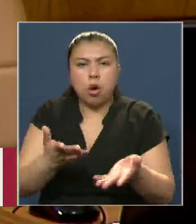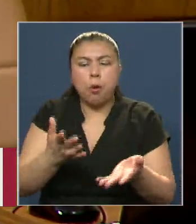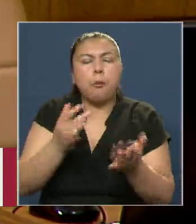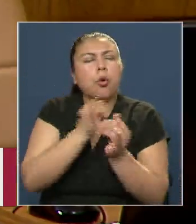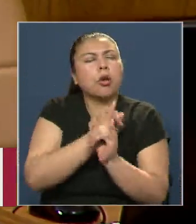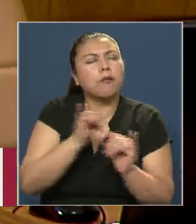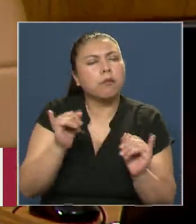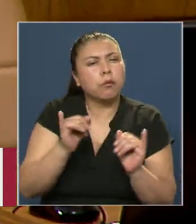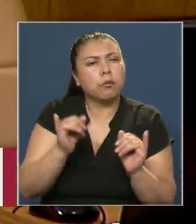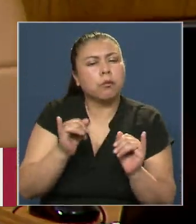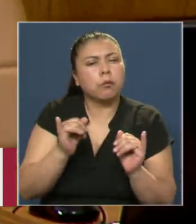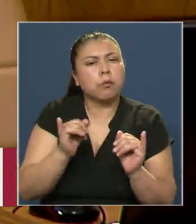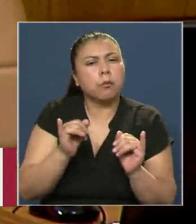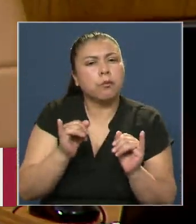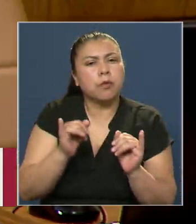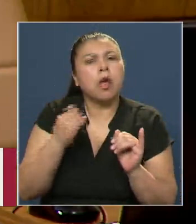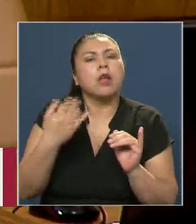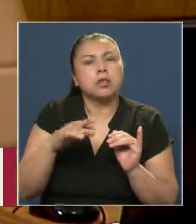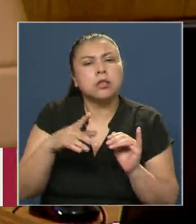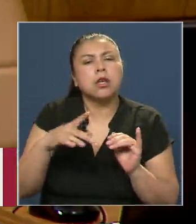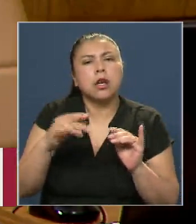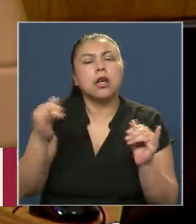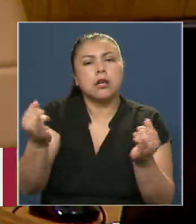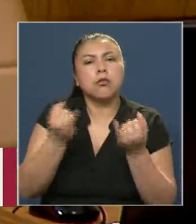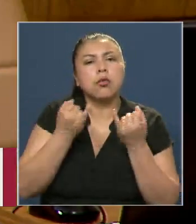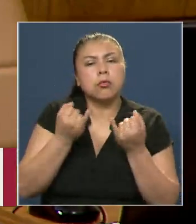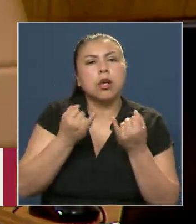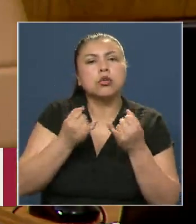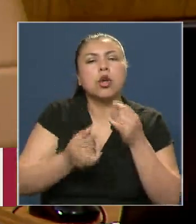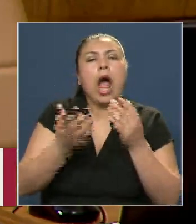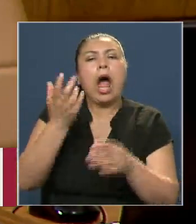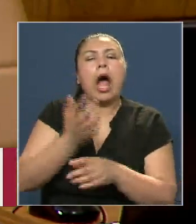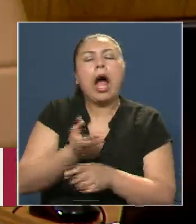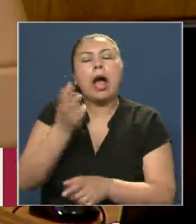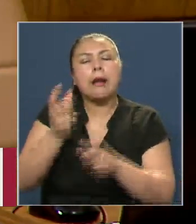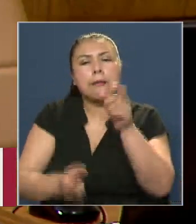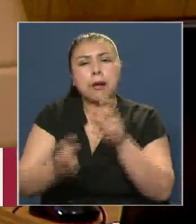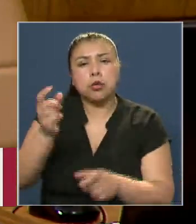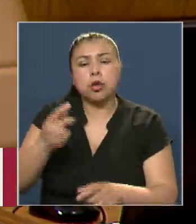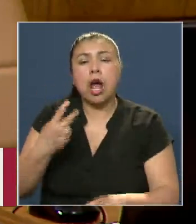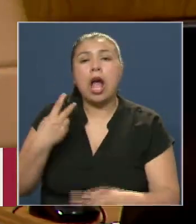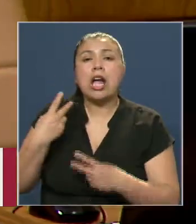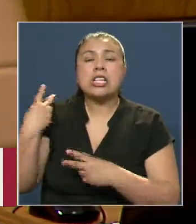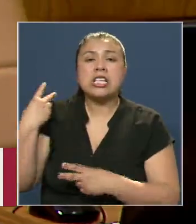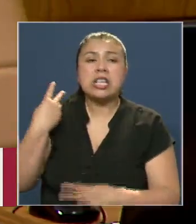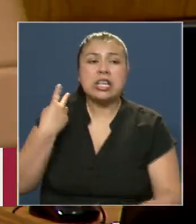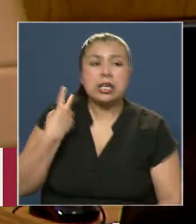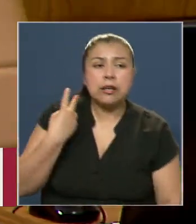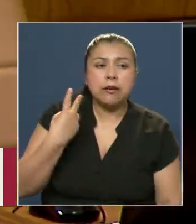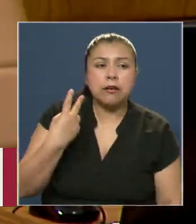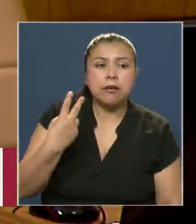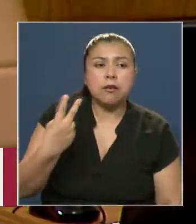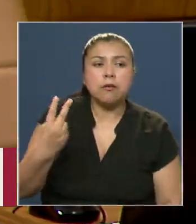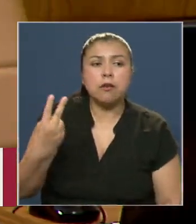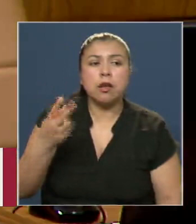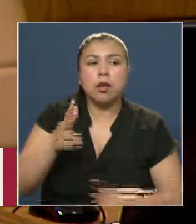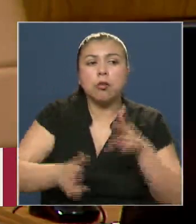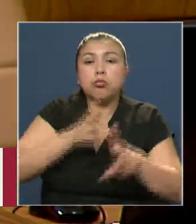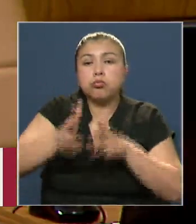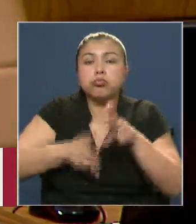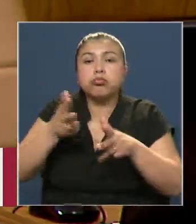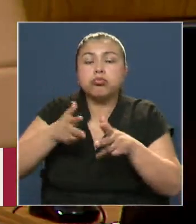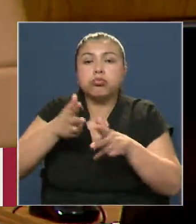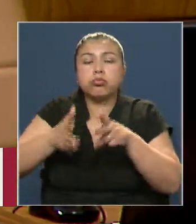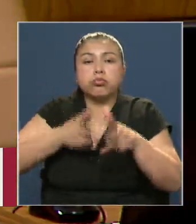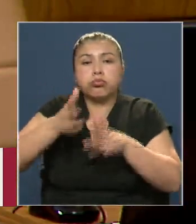antecedente estadístico la cantidad de personas que normalmente viaja por esta vía, por tren,